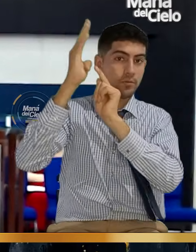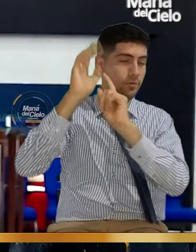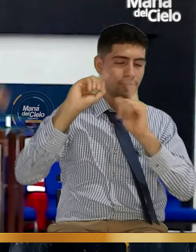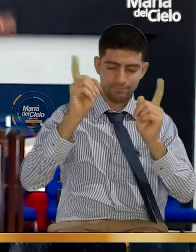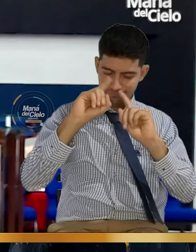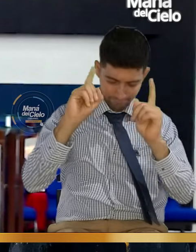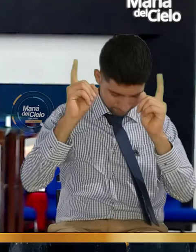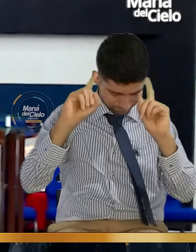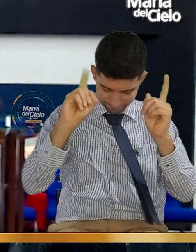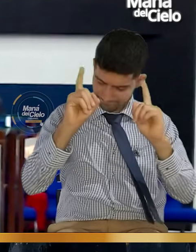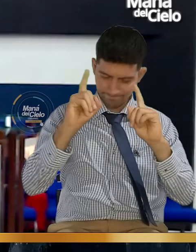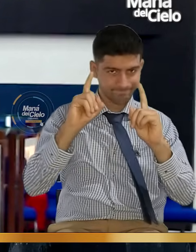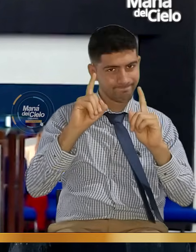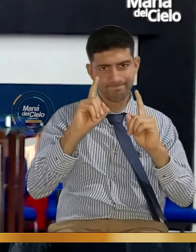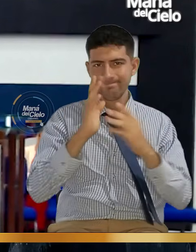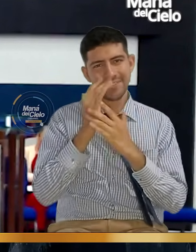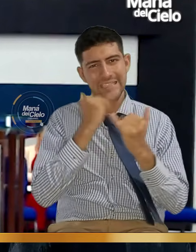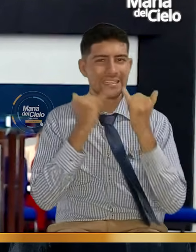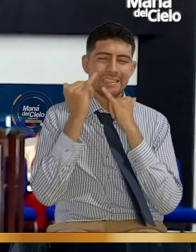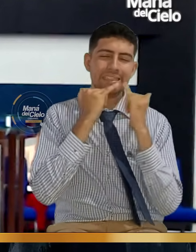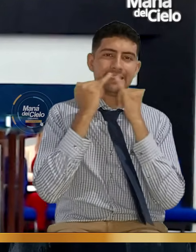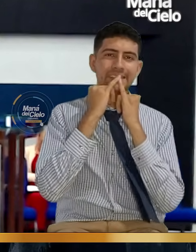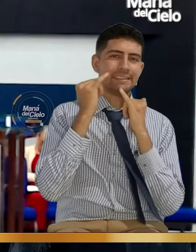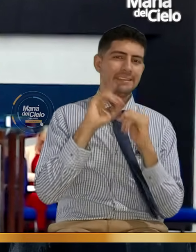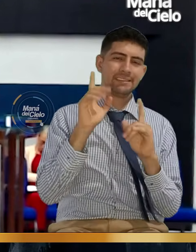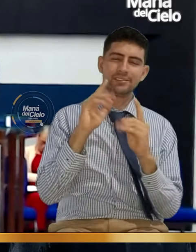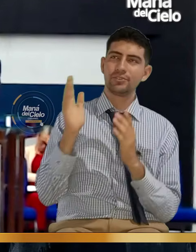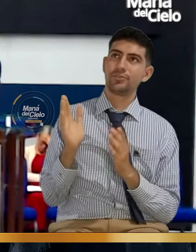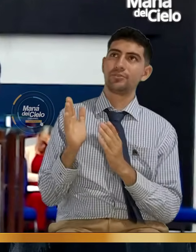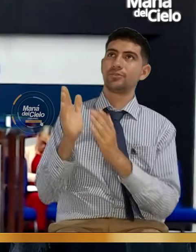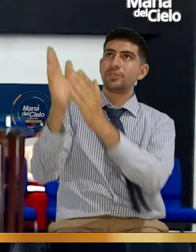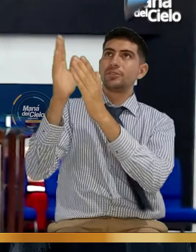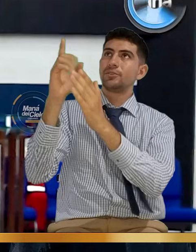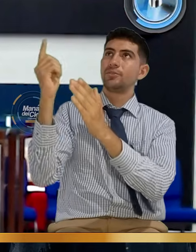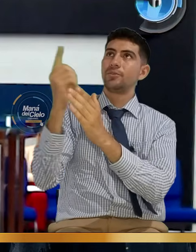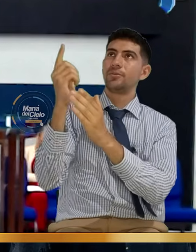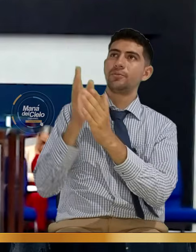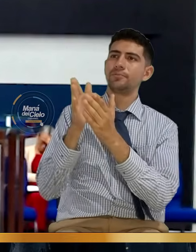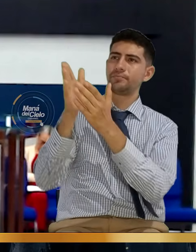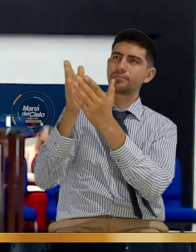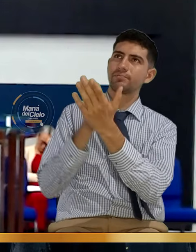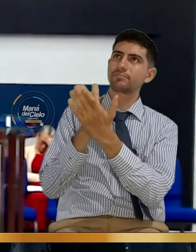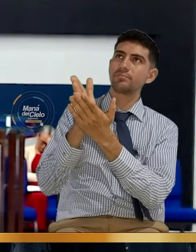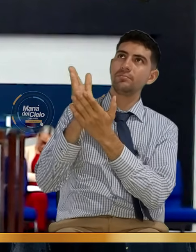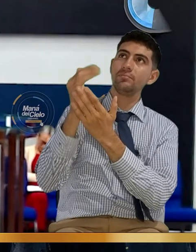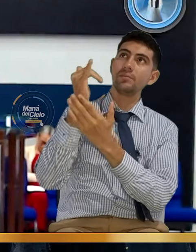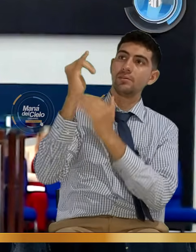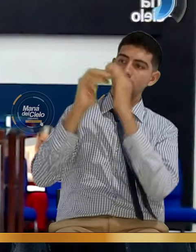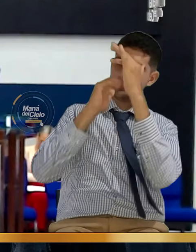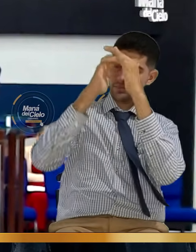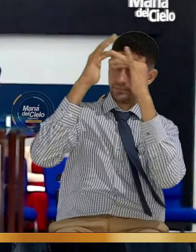Pero hicieron una torre. Y ya cuando vio Dios que la cosa iba tan alta, no porque llegaran, sino que el hombre es